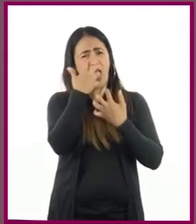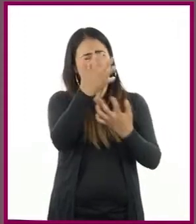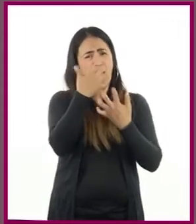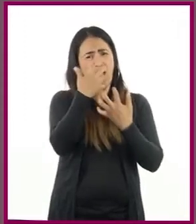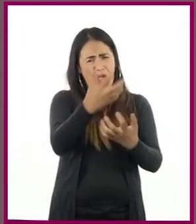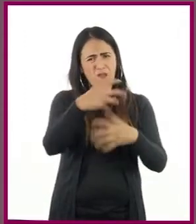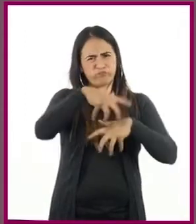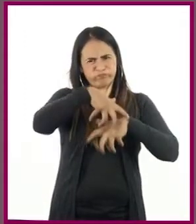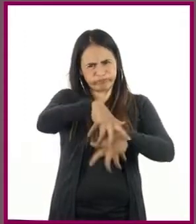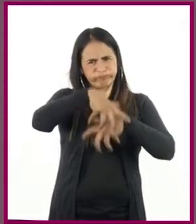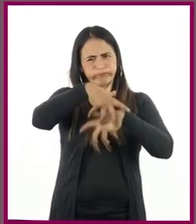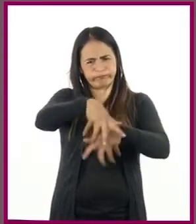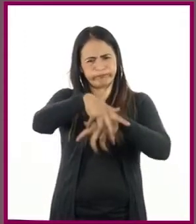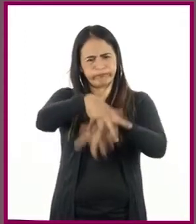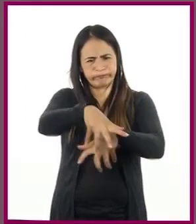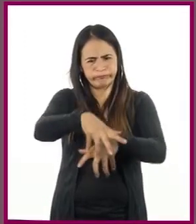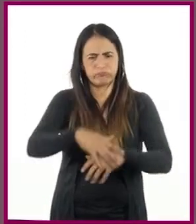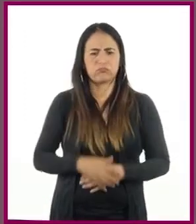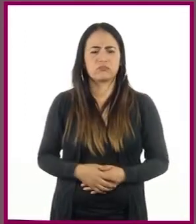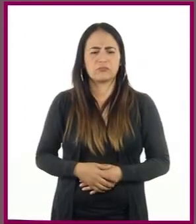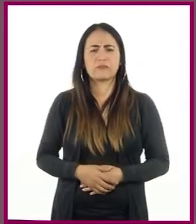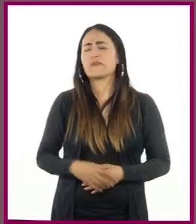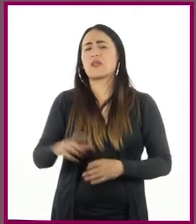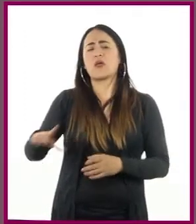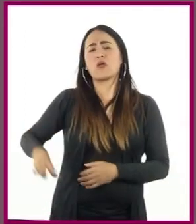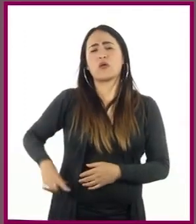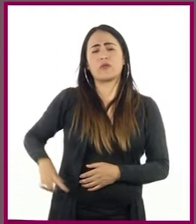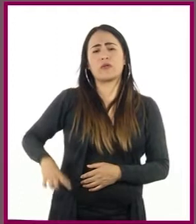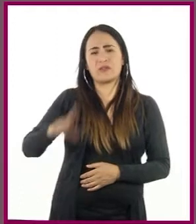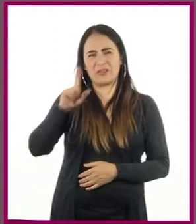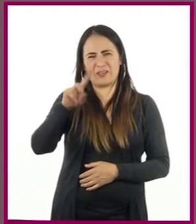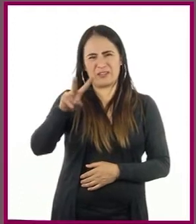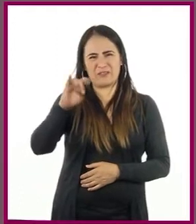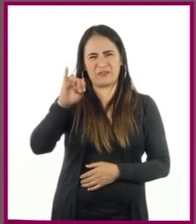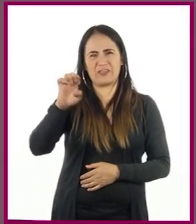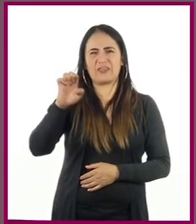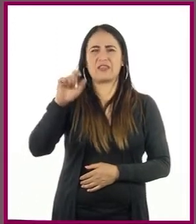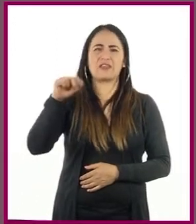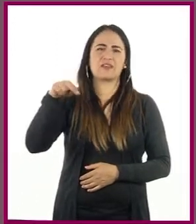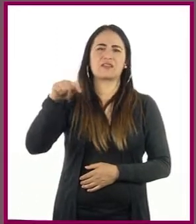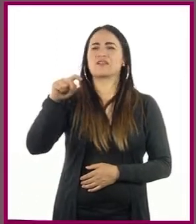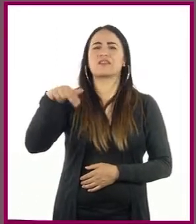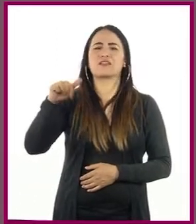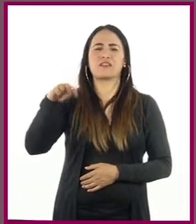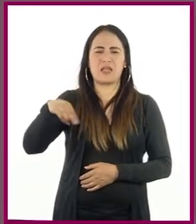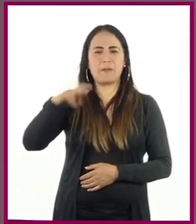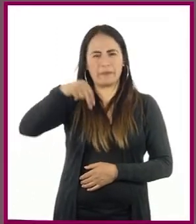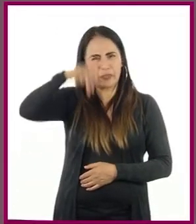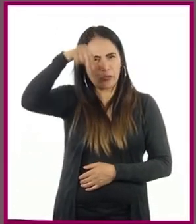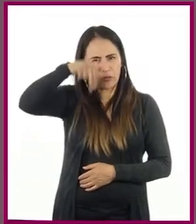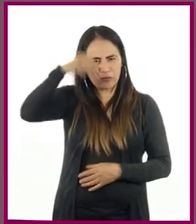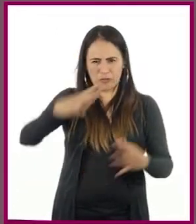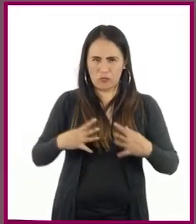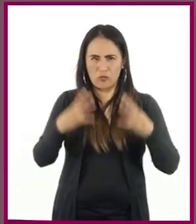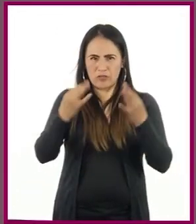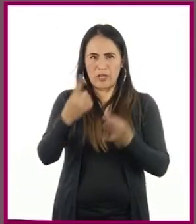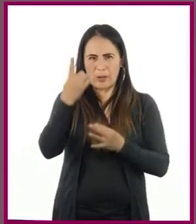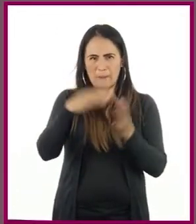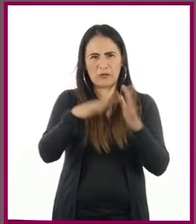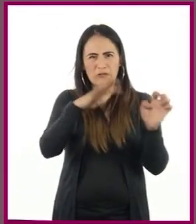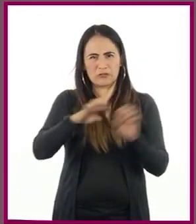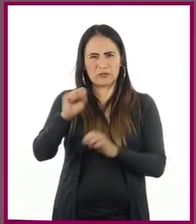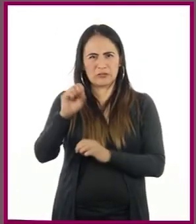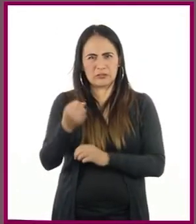del Viet Minh, apoyados por el gobierno de Vietnam del Norte, formaron en 1961 guerrillas locales